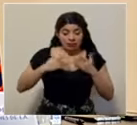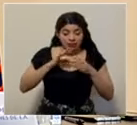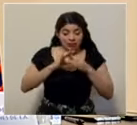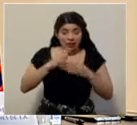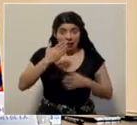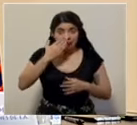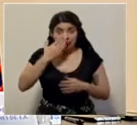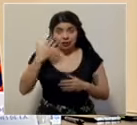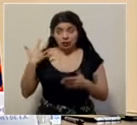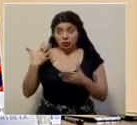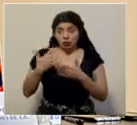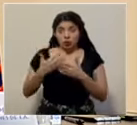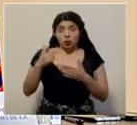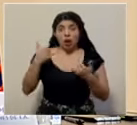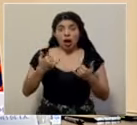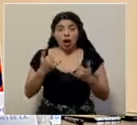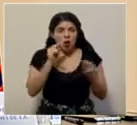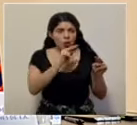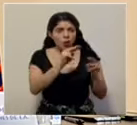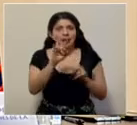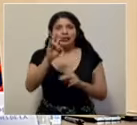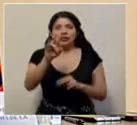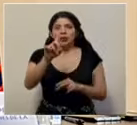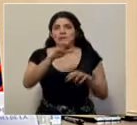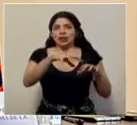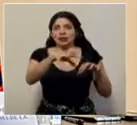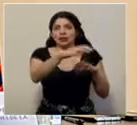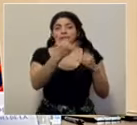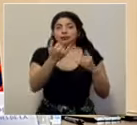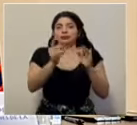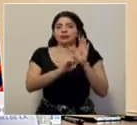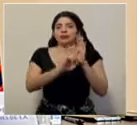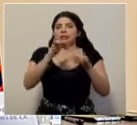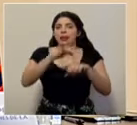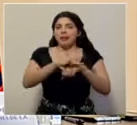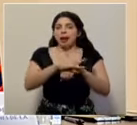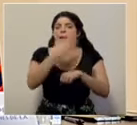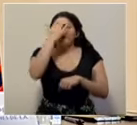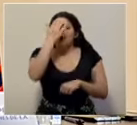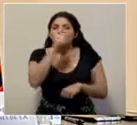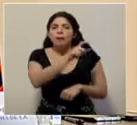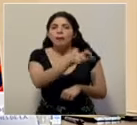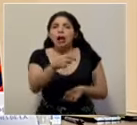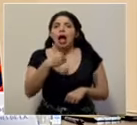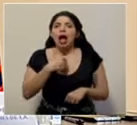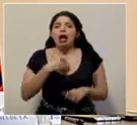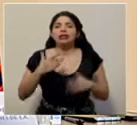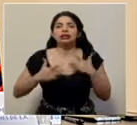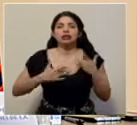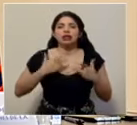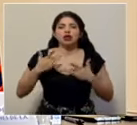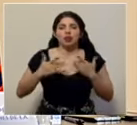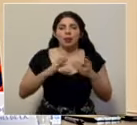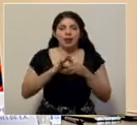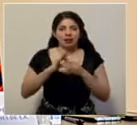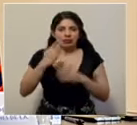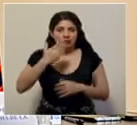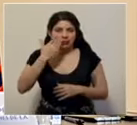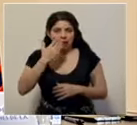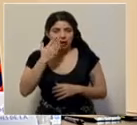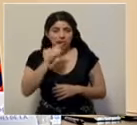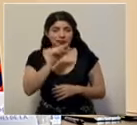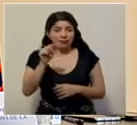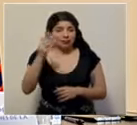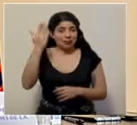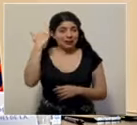al día de hoy tenemos 71 distritos en alerta temprana por presencia de estos síntomas. De los que se